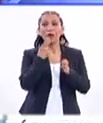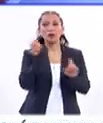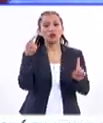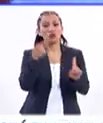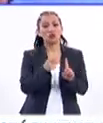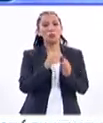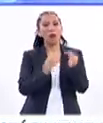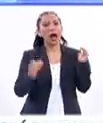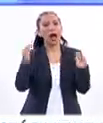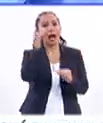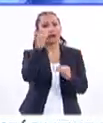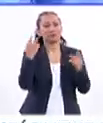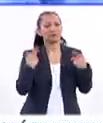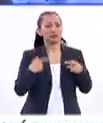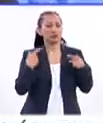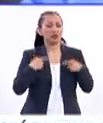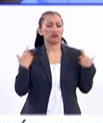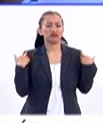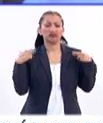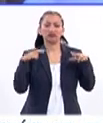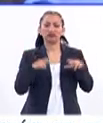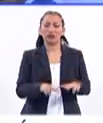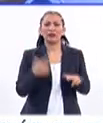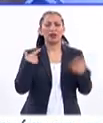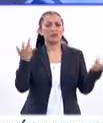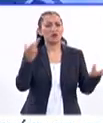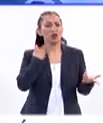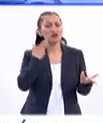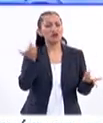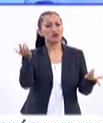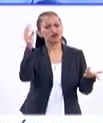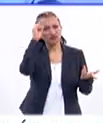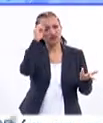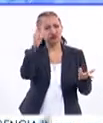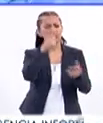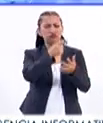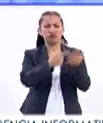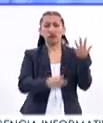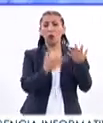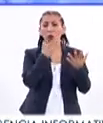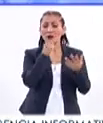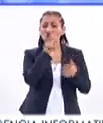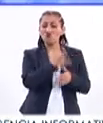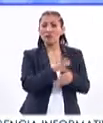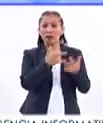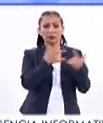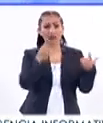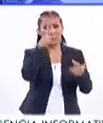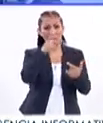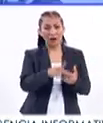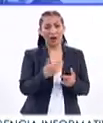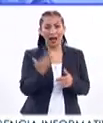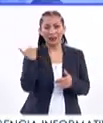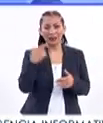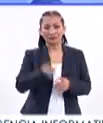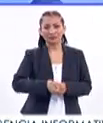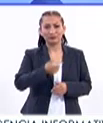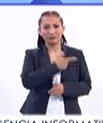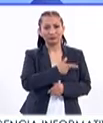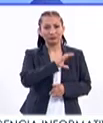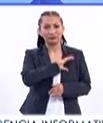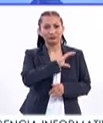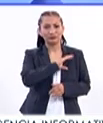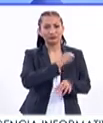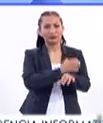los máximos representantes intelectuales, políticos, promotores, culturales, en fin, que ha tenido nuestro país. Pero antes, saludo con mucho gusto a